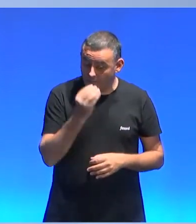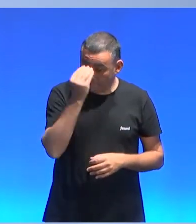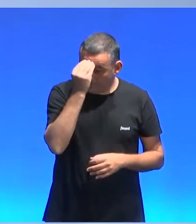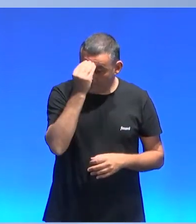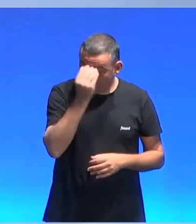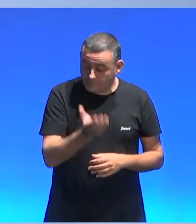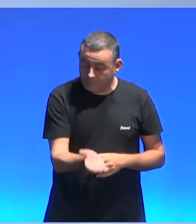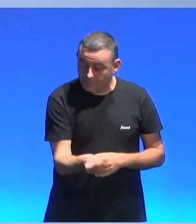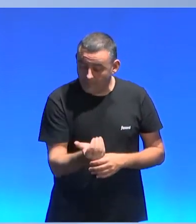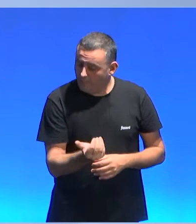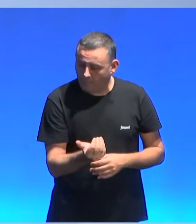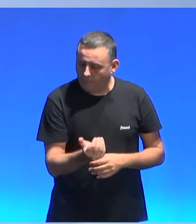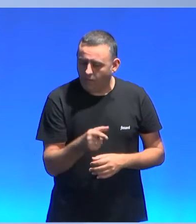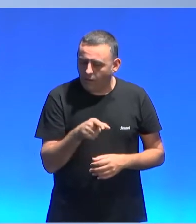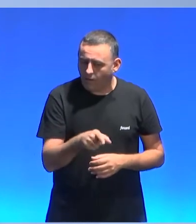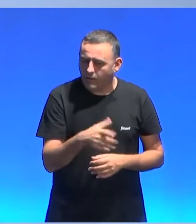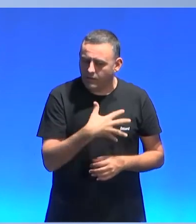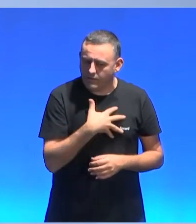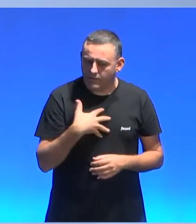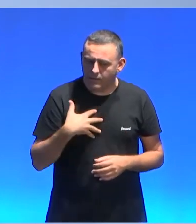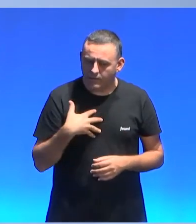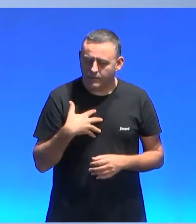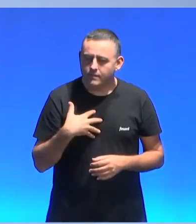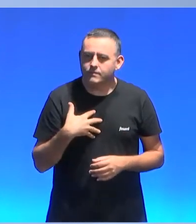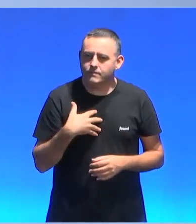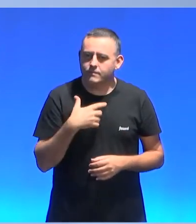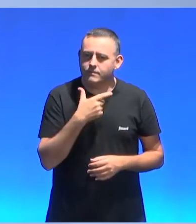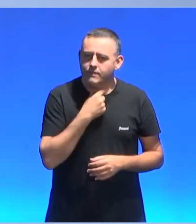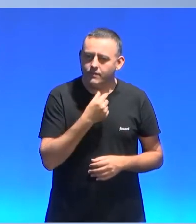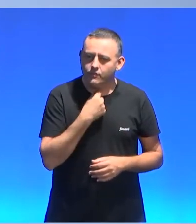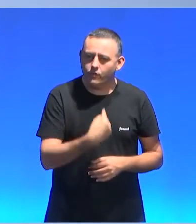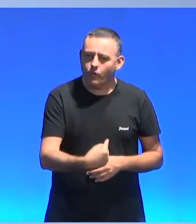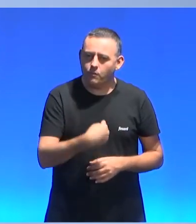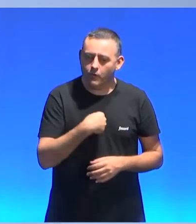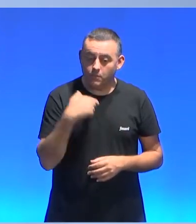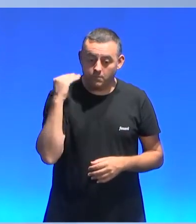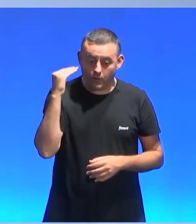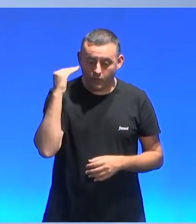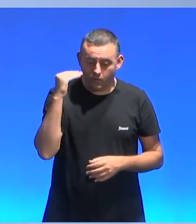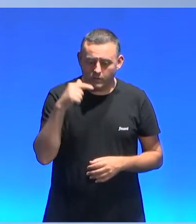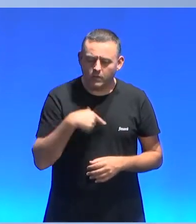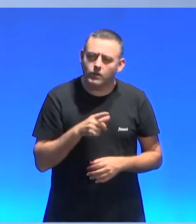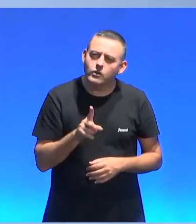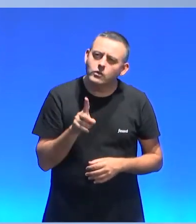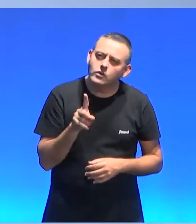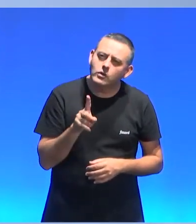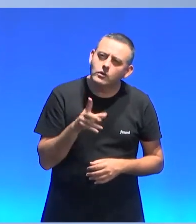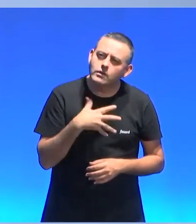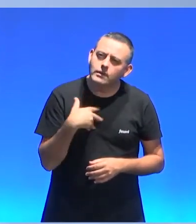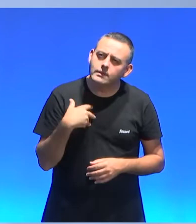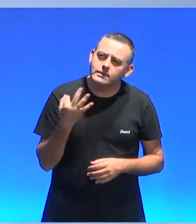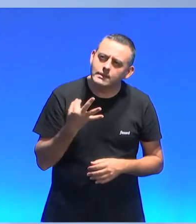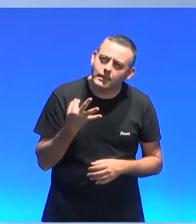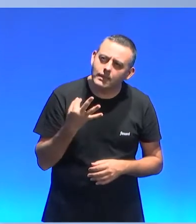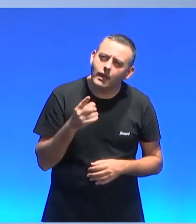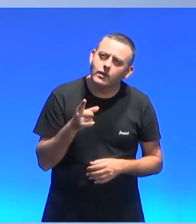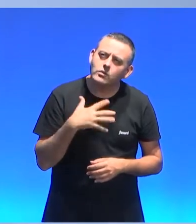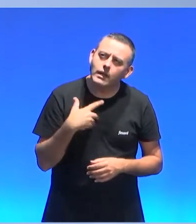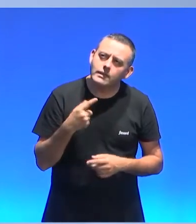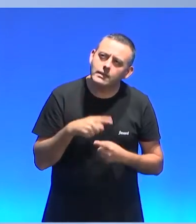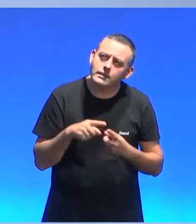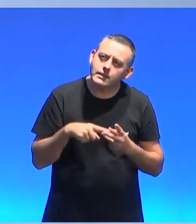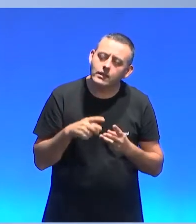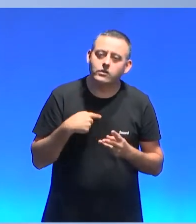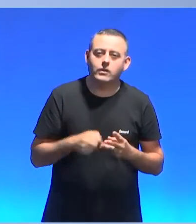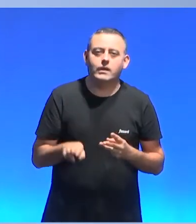nosotros. Desde muy pequeños los niños y las niñas aprenden que lo mejor que pueden hacer